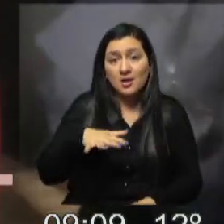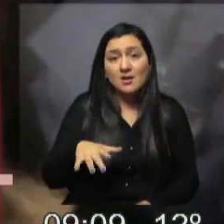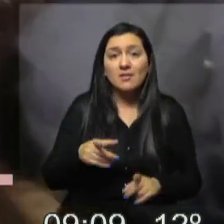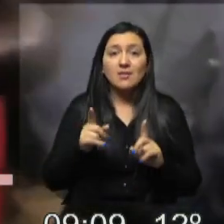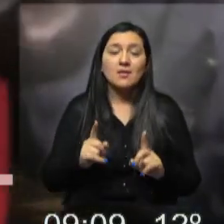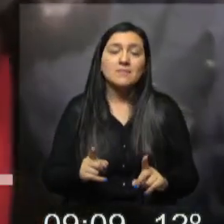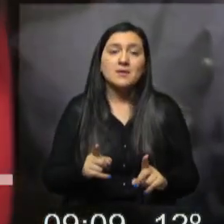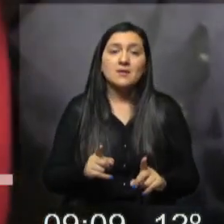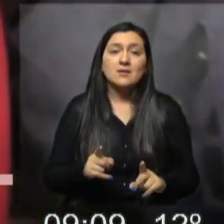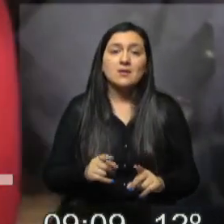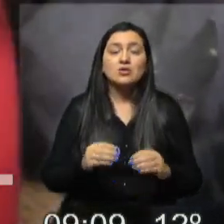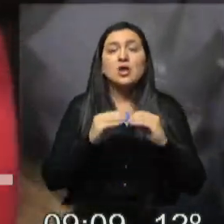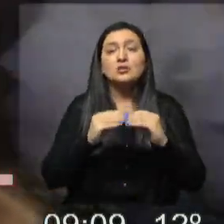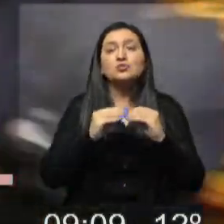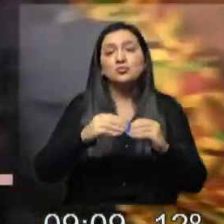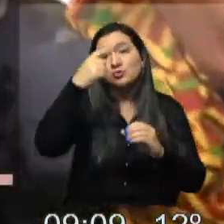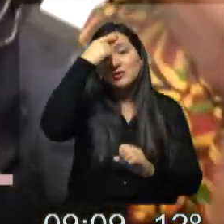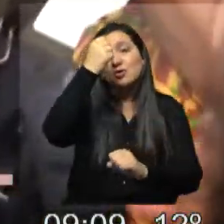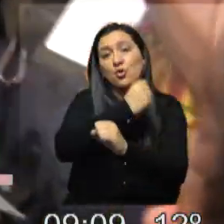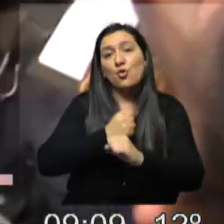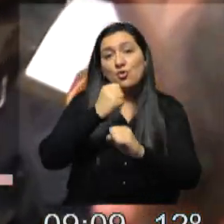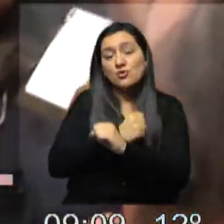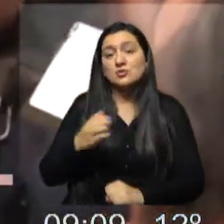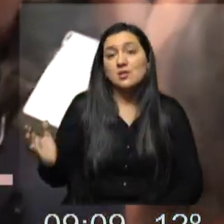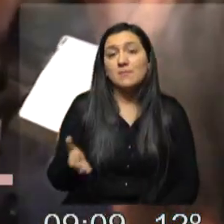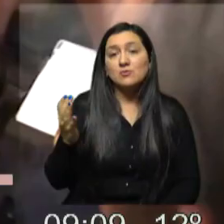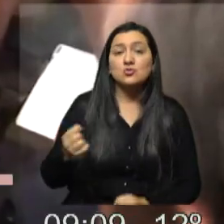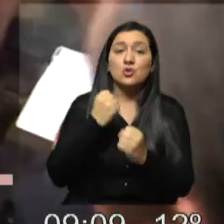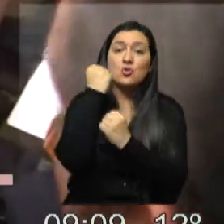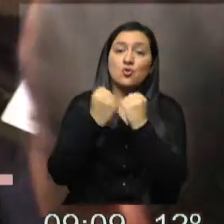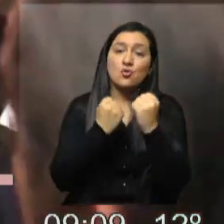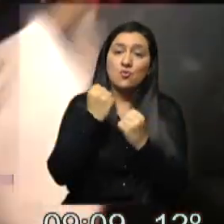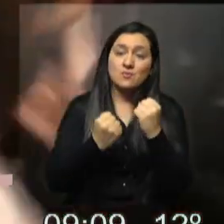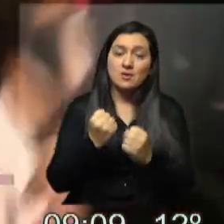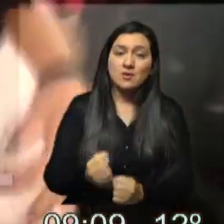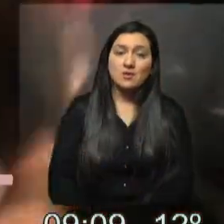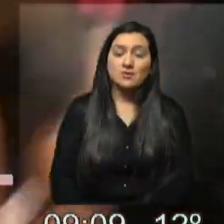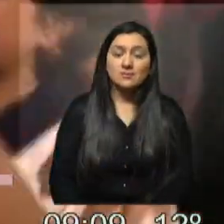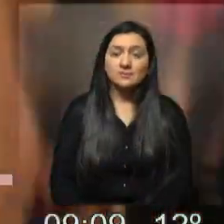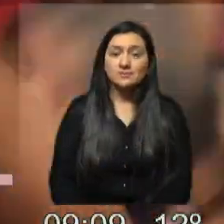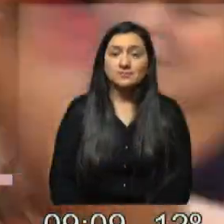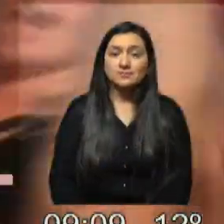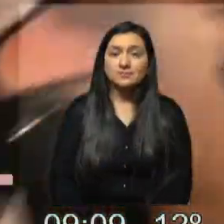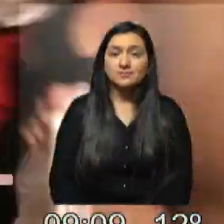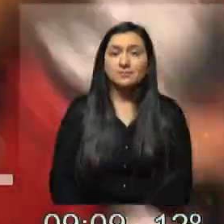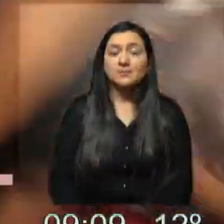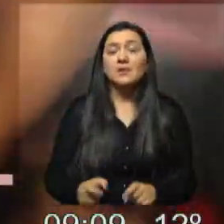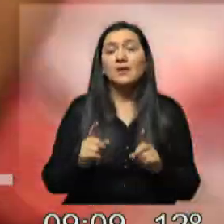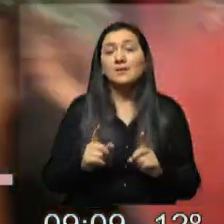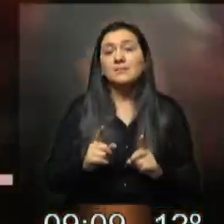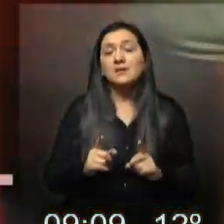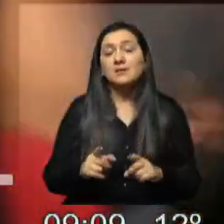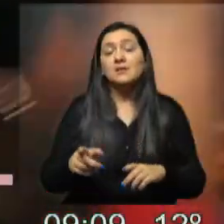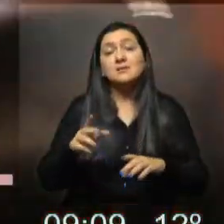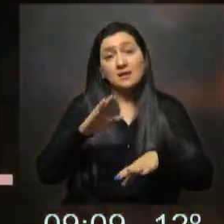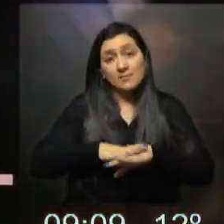de los asuntos tecnológicos y de producción económica tecnológicamente en un salto tecnológico, pero a su vez responsable